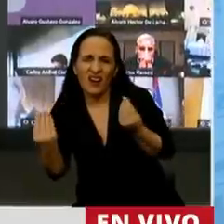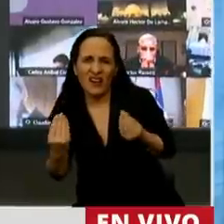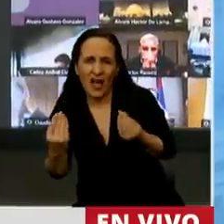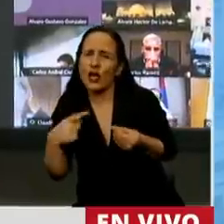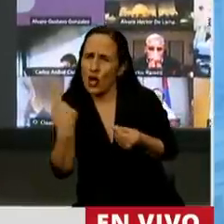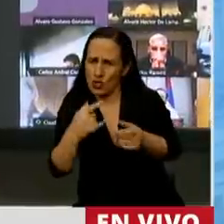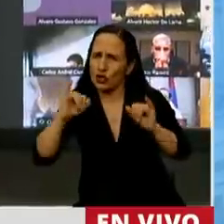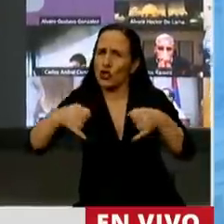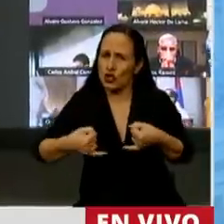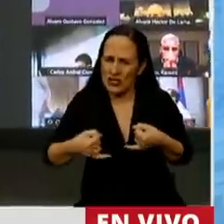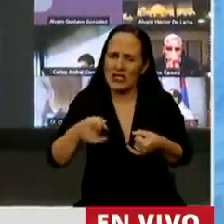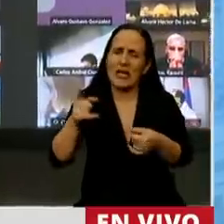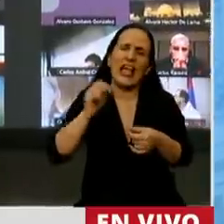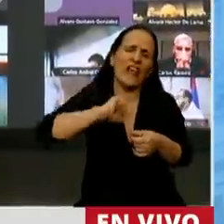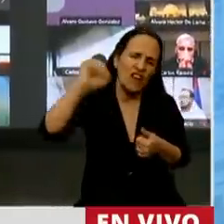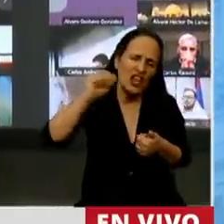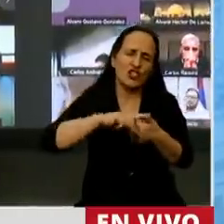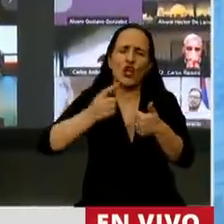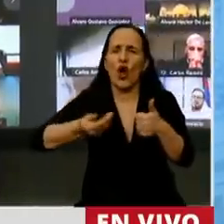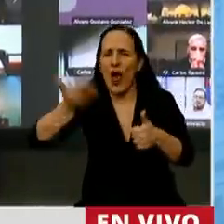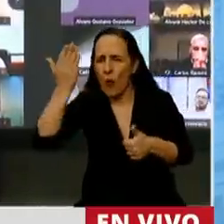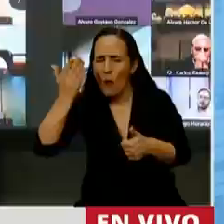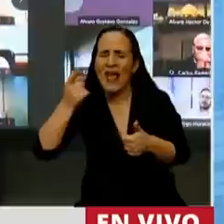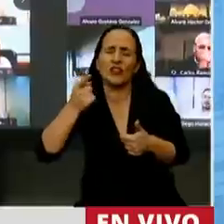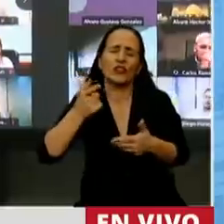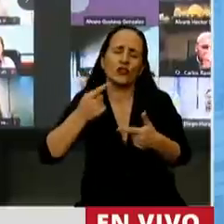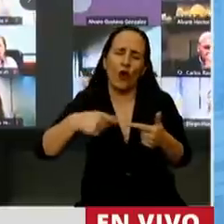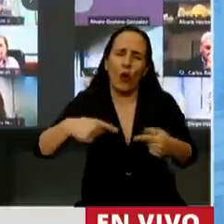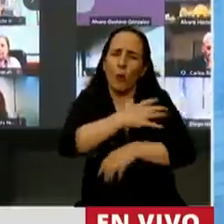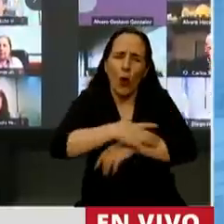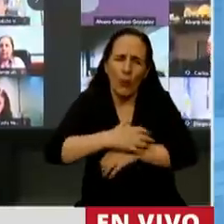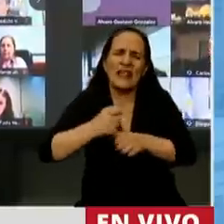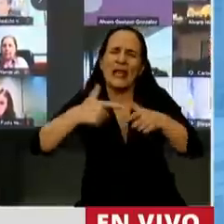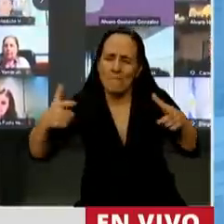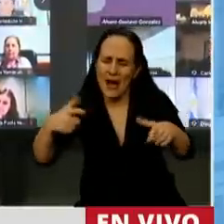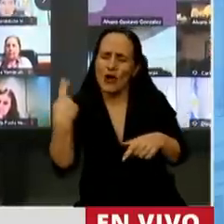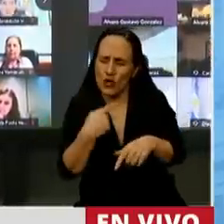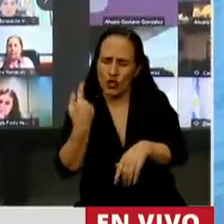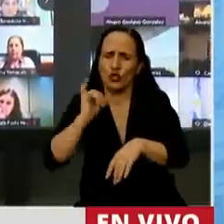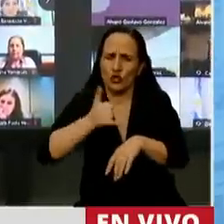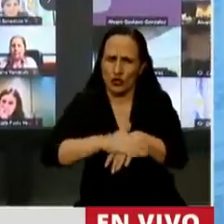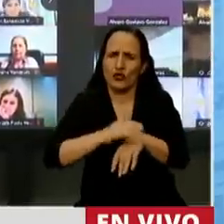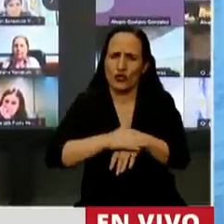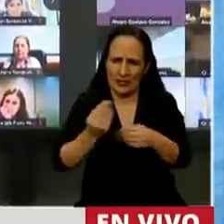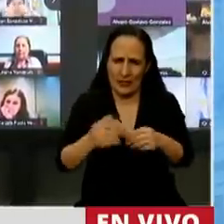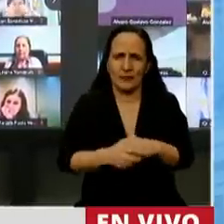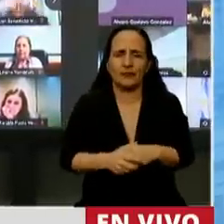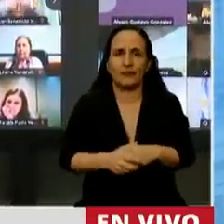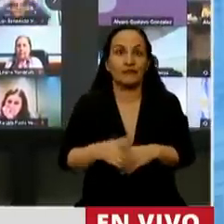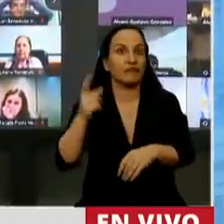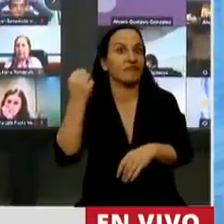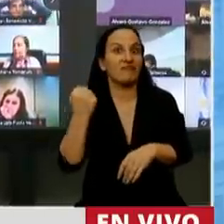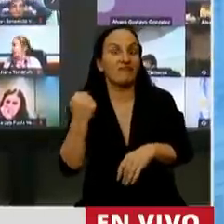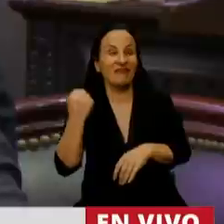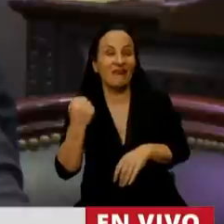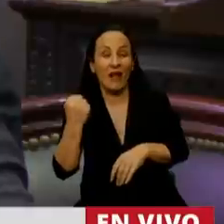cargo del fracaso del bolsillo de la inflación del aumento relativo de la pobreza nos hacemos cargo de todas las bases de la macroeconomía que